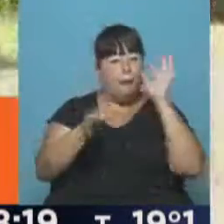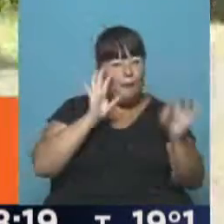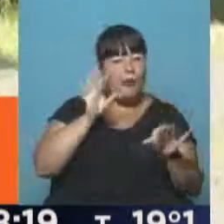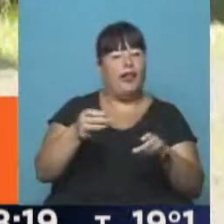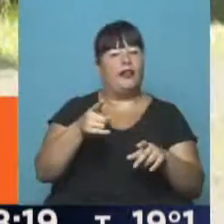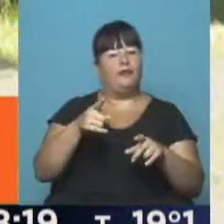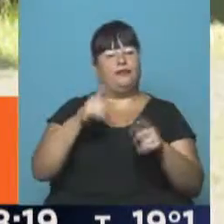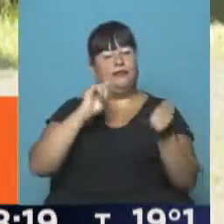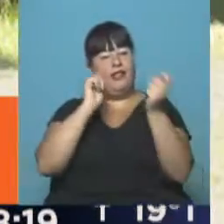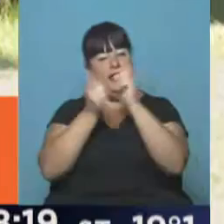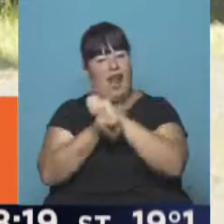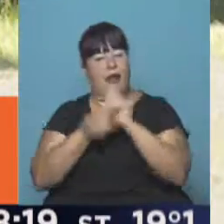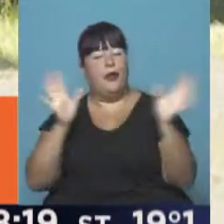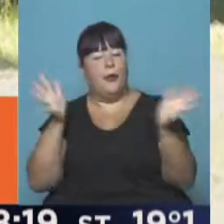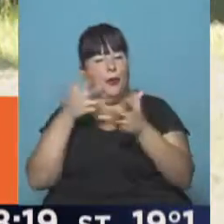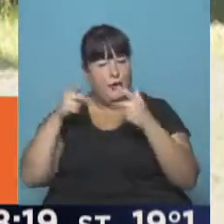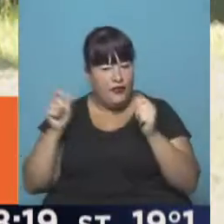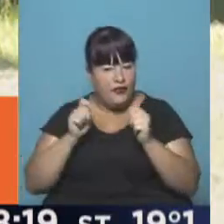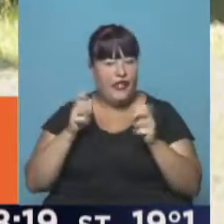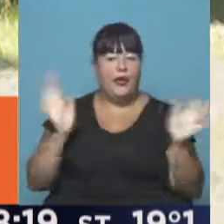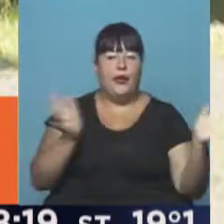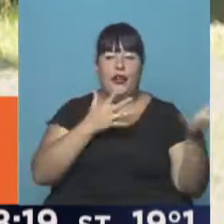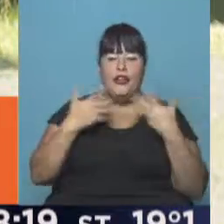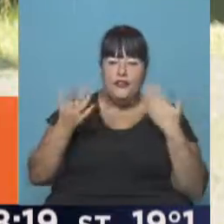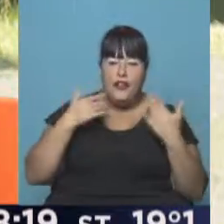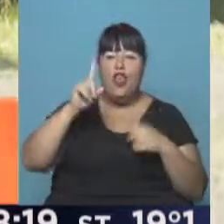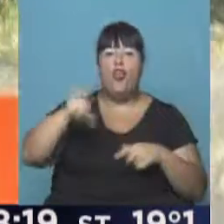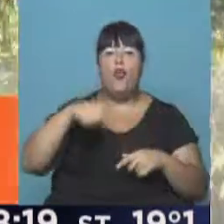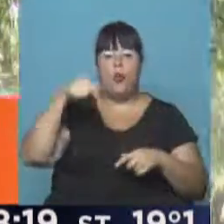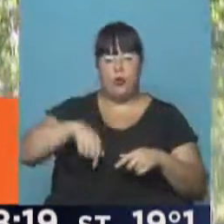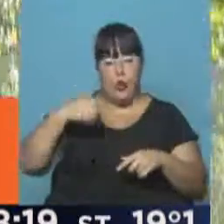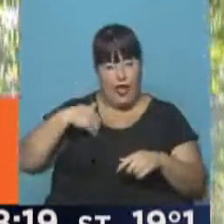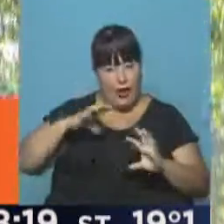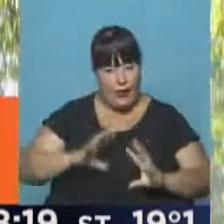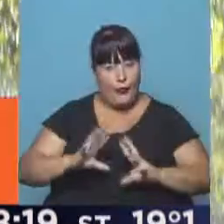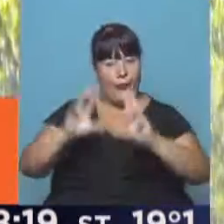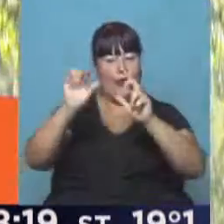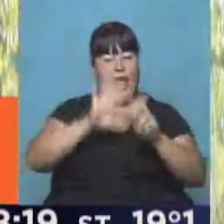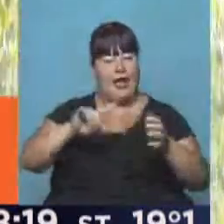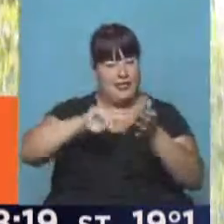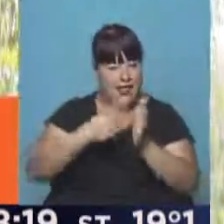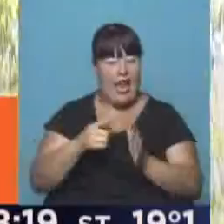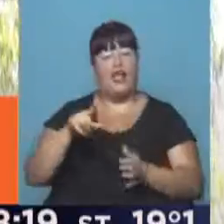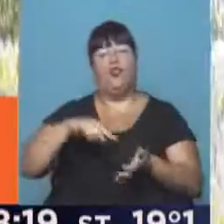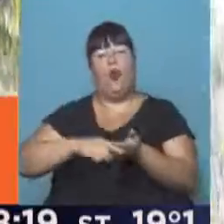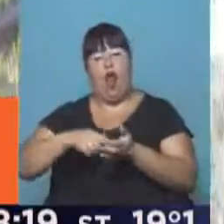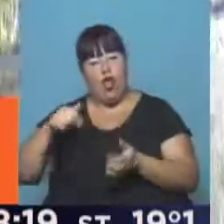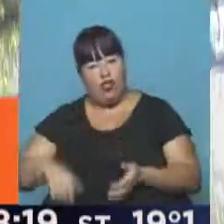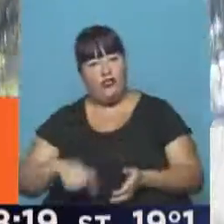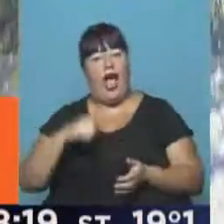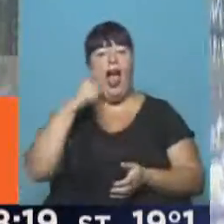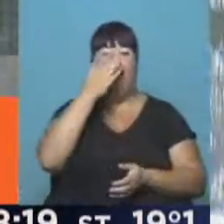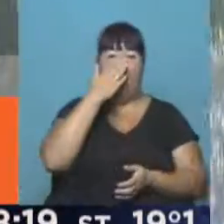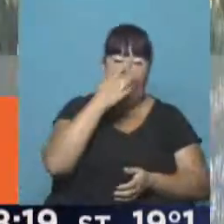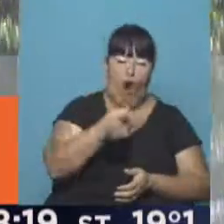observar pasajes de frentes fríos, ingreso de aire fresco proveniente desde el sur del país a la zona central, a la provincia de Buenos Aires, a la provincia